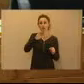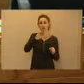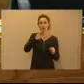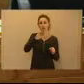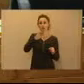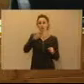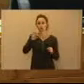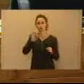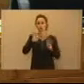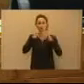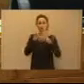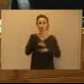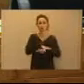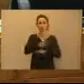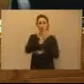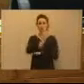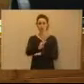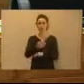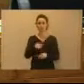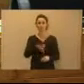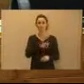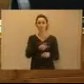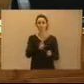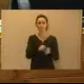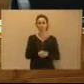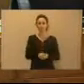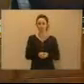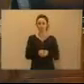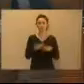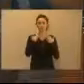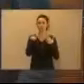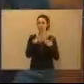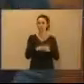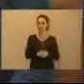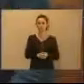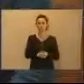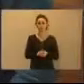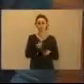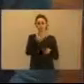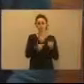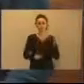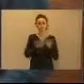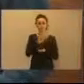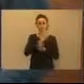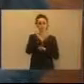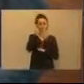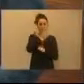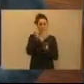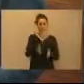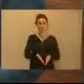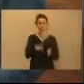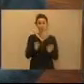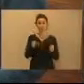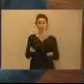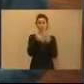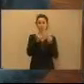Cachero al Consejo de Gobierno. Señoría, tiene la palabra. Muchas gracias, presidente. Buenos días, consejera. ¿Qué actuaciones